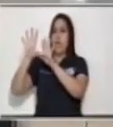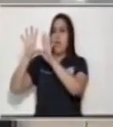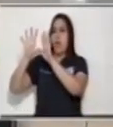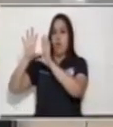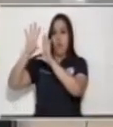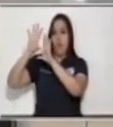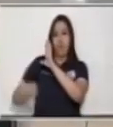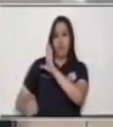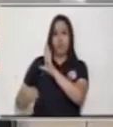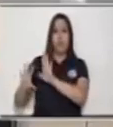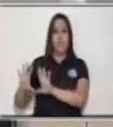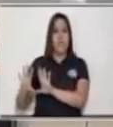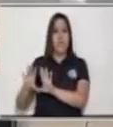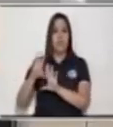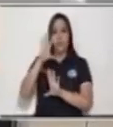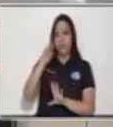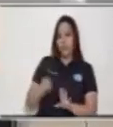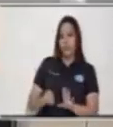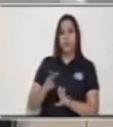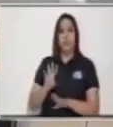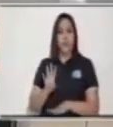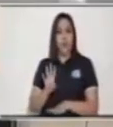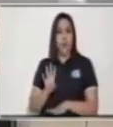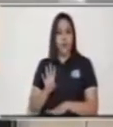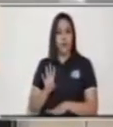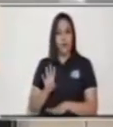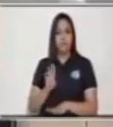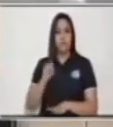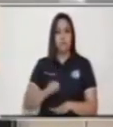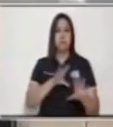10, 4,